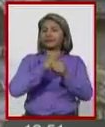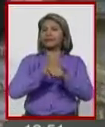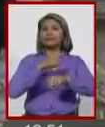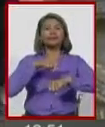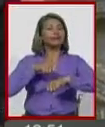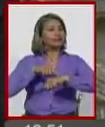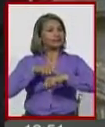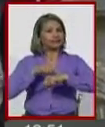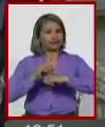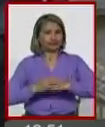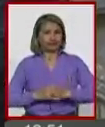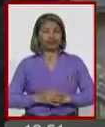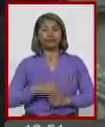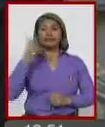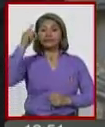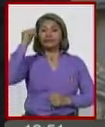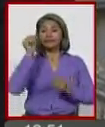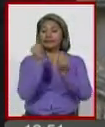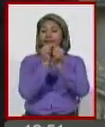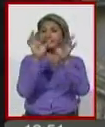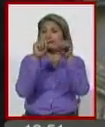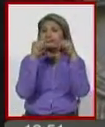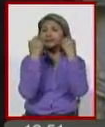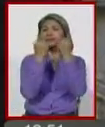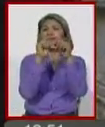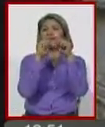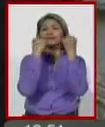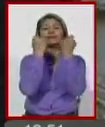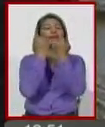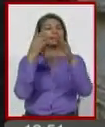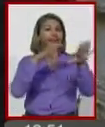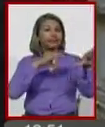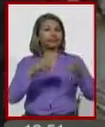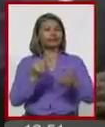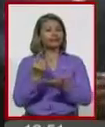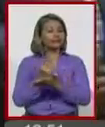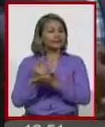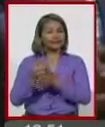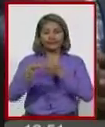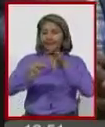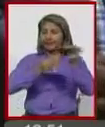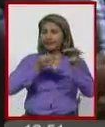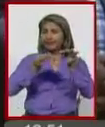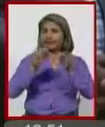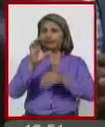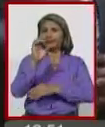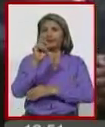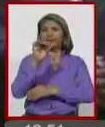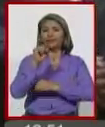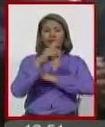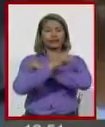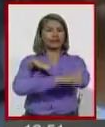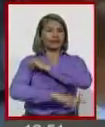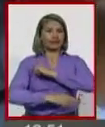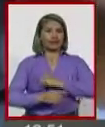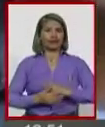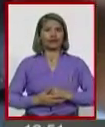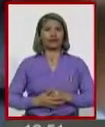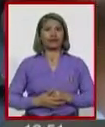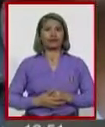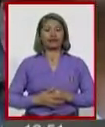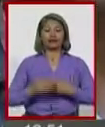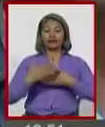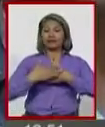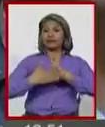ese es el tiempo en el que el gobierno, junto a los movimientos sociales, realizarán debates y socialización del código del sistema penal.